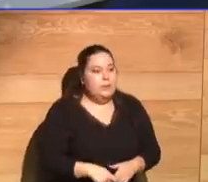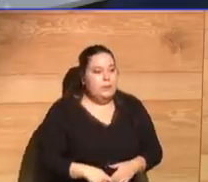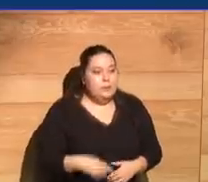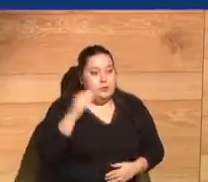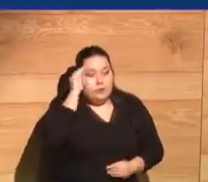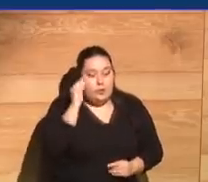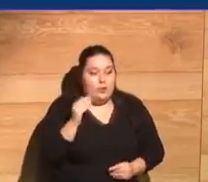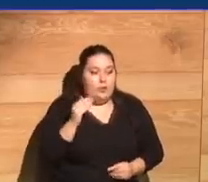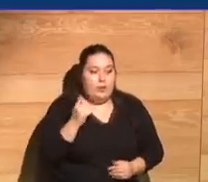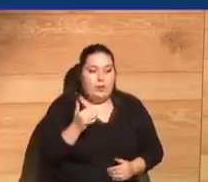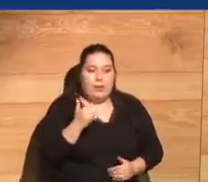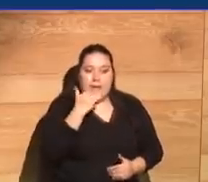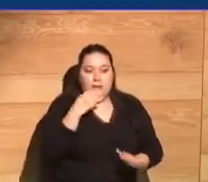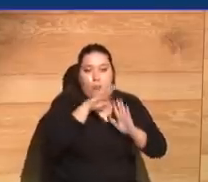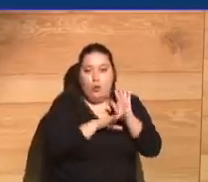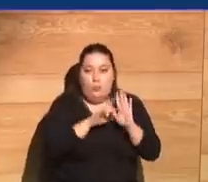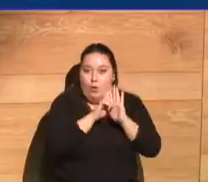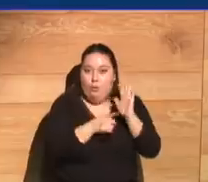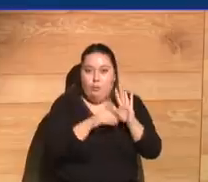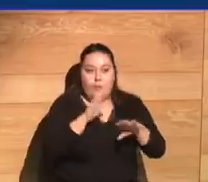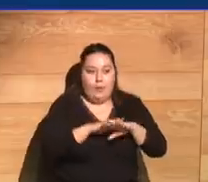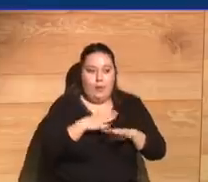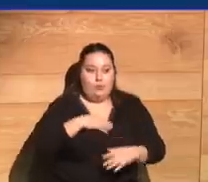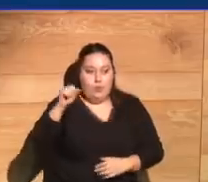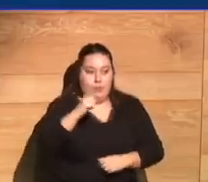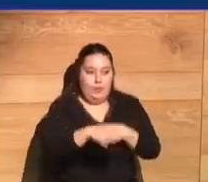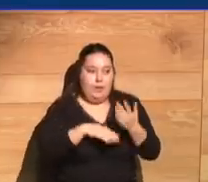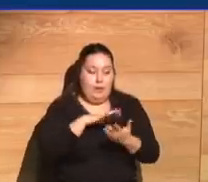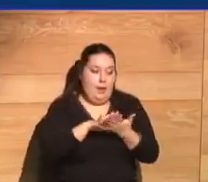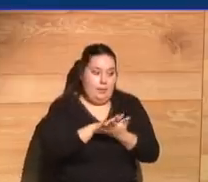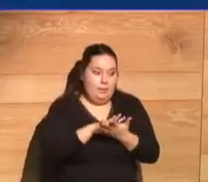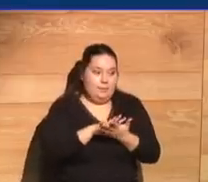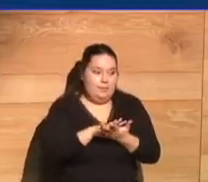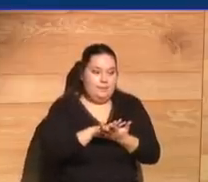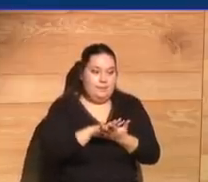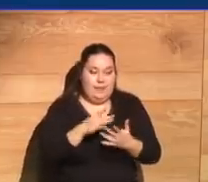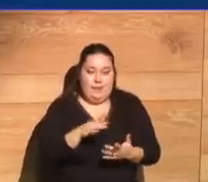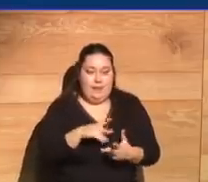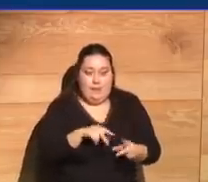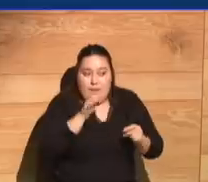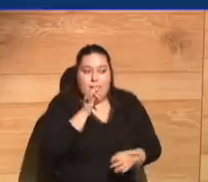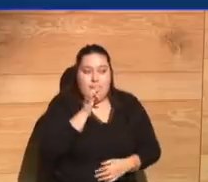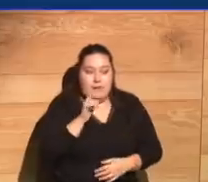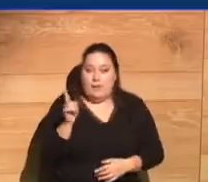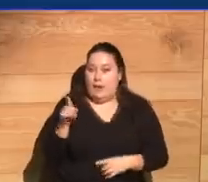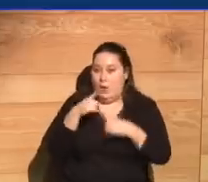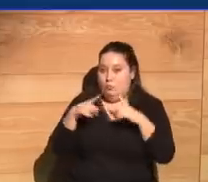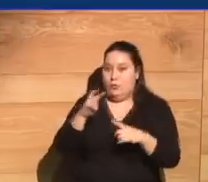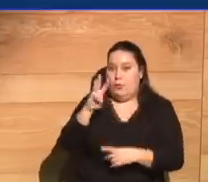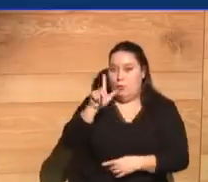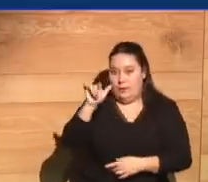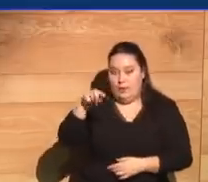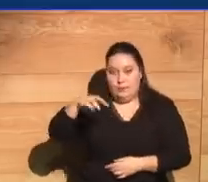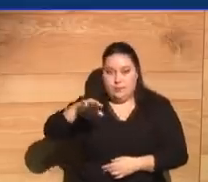hemos dedicado casi un programa entero a hablar de Superman y no hemos acabado porque... Y no hemos hablado de la música de John Williams. Claro.